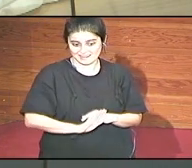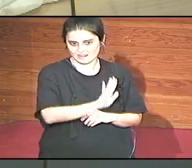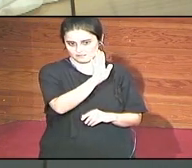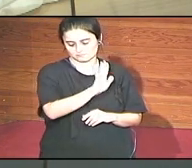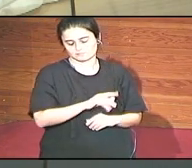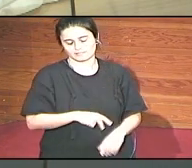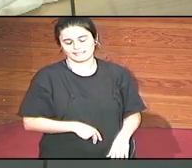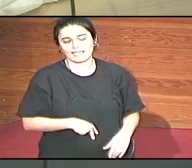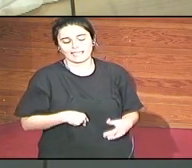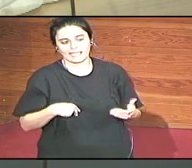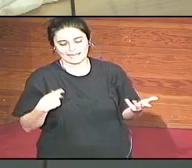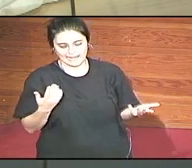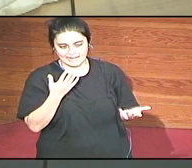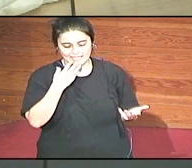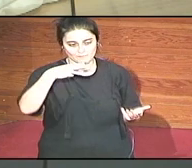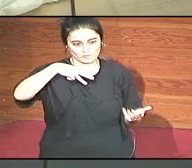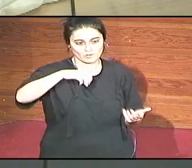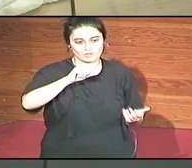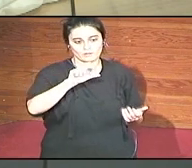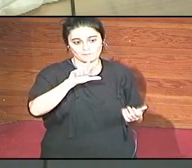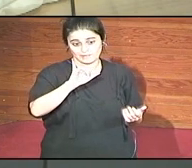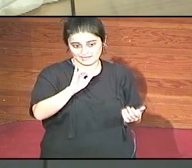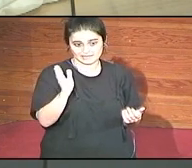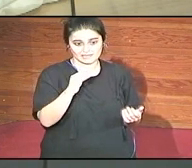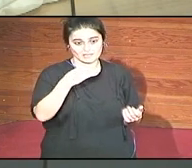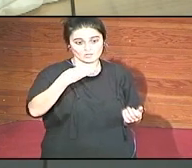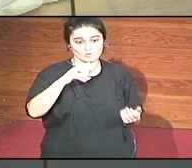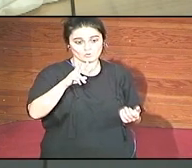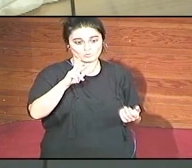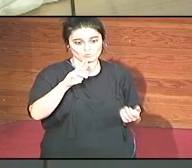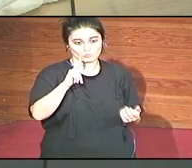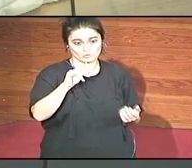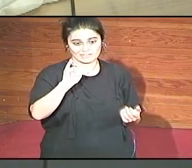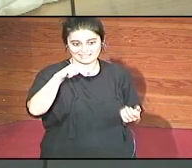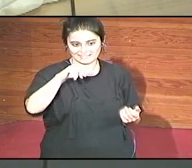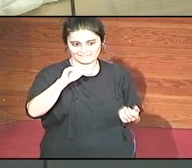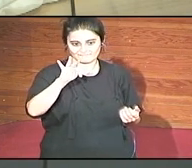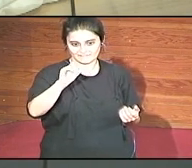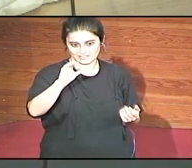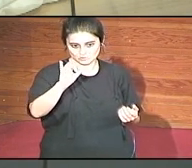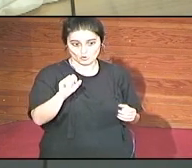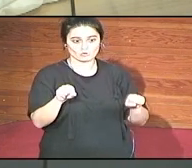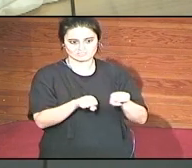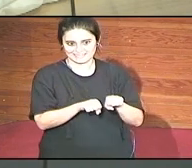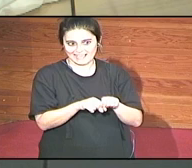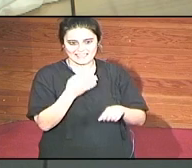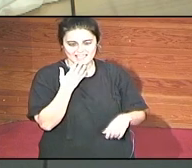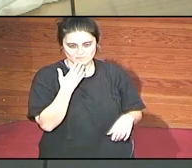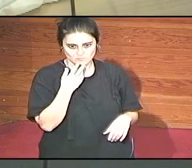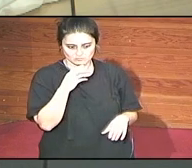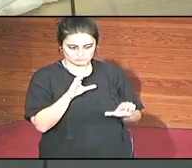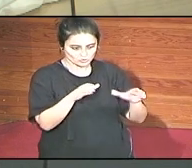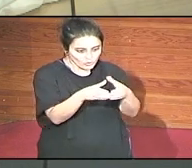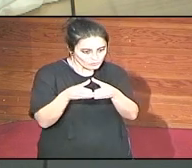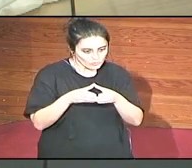pienso en mali y pienso en burkina faso pienso incluso en senegal la vida en comunidad se palpa también en